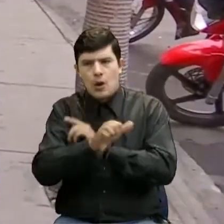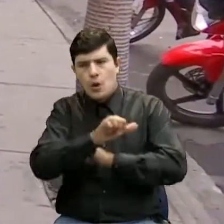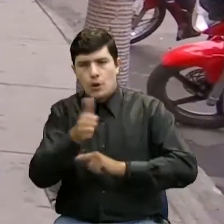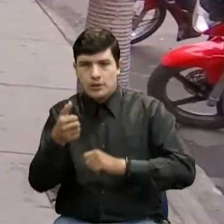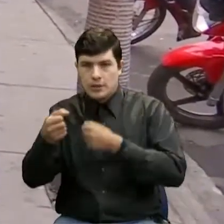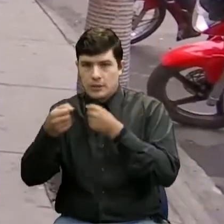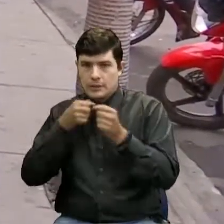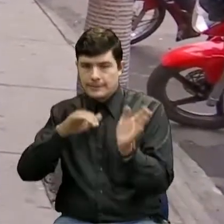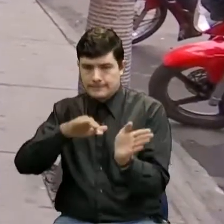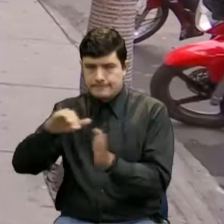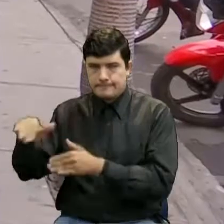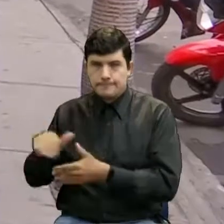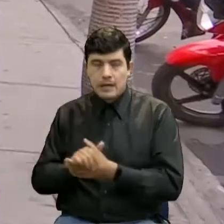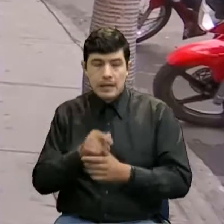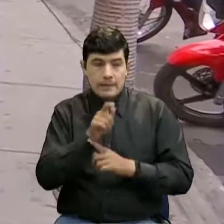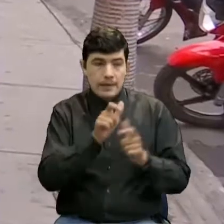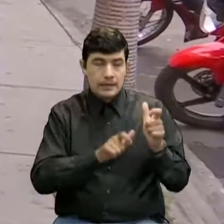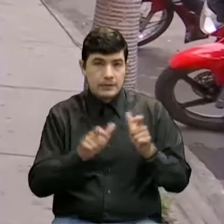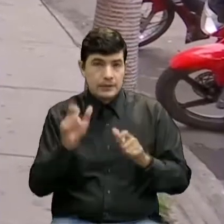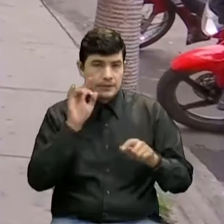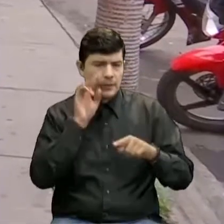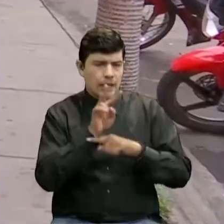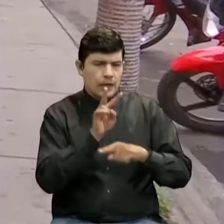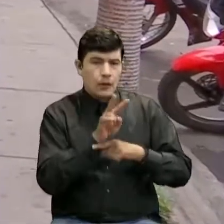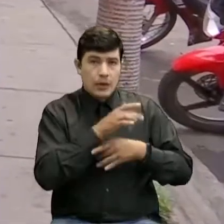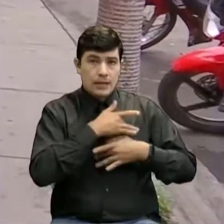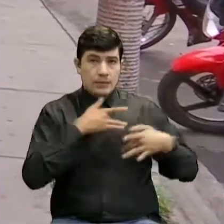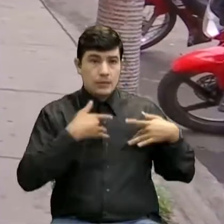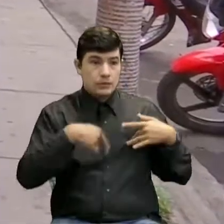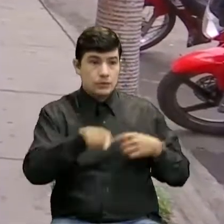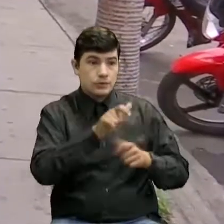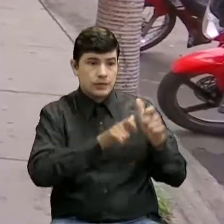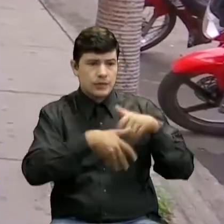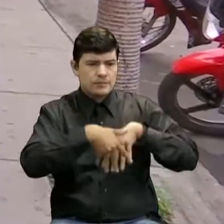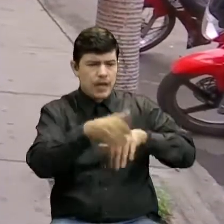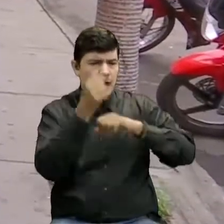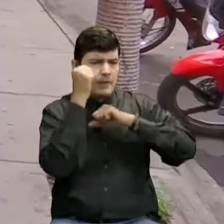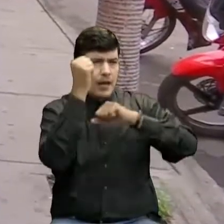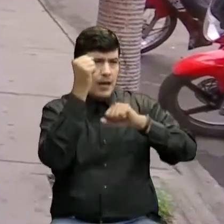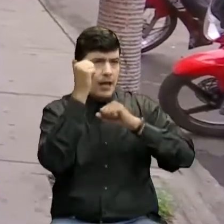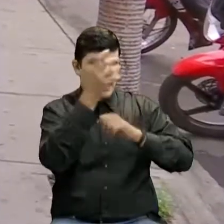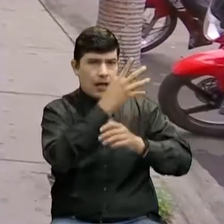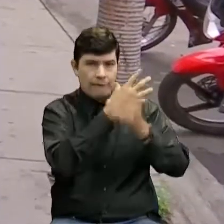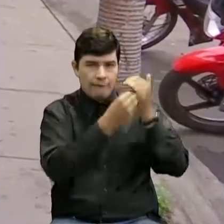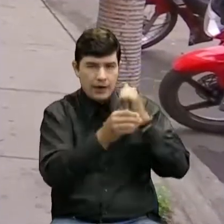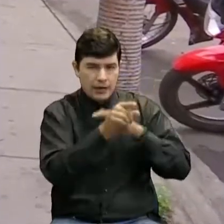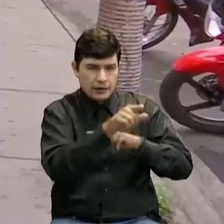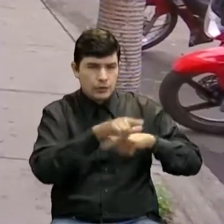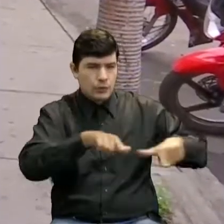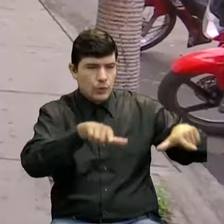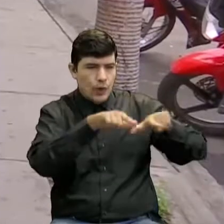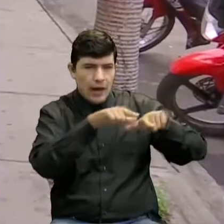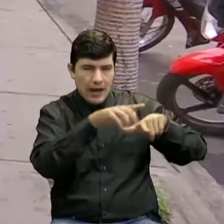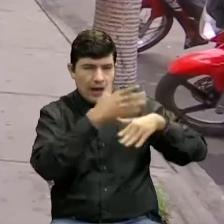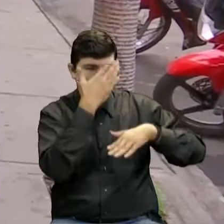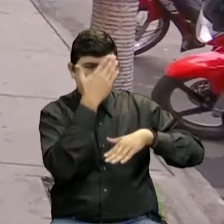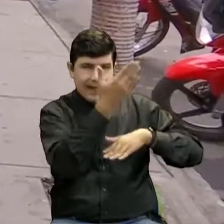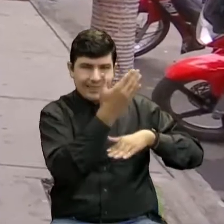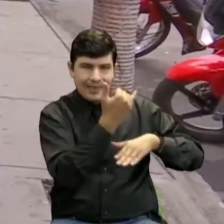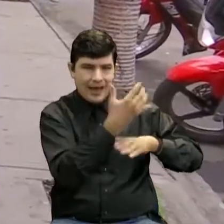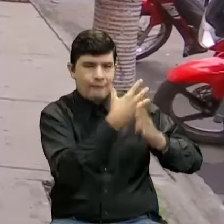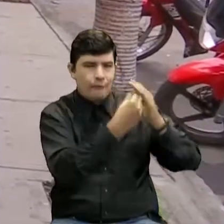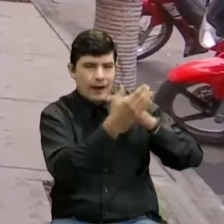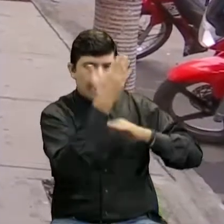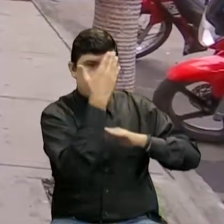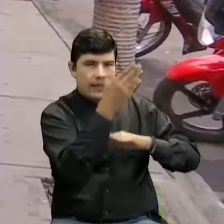los veedores de la salud de realizaron hoy manifestaciones a las afueras de la procuraduría regional por la falta de agilidad en